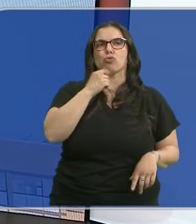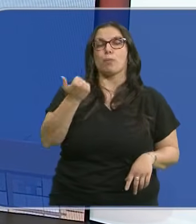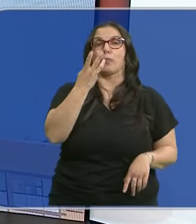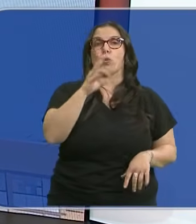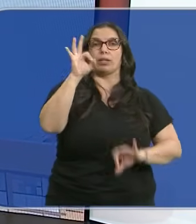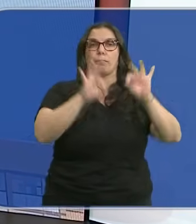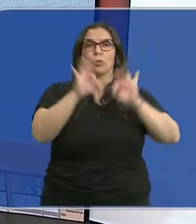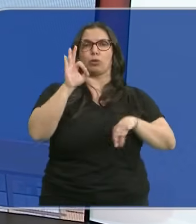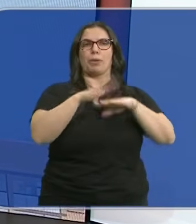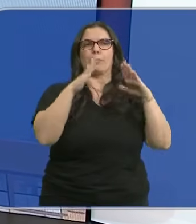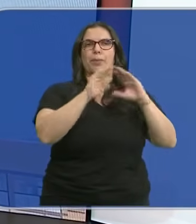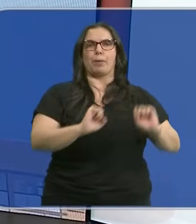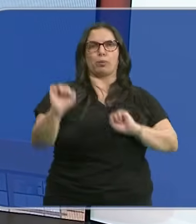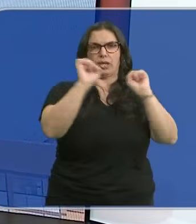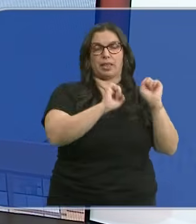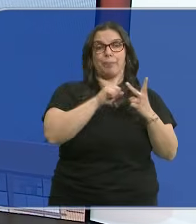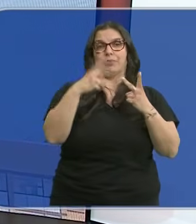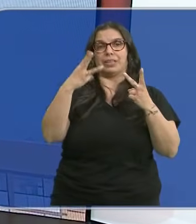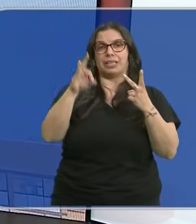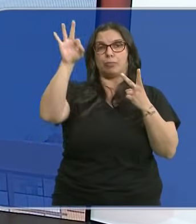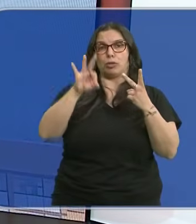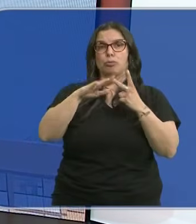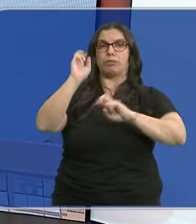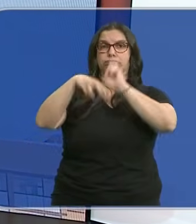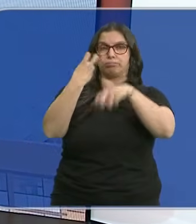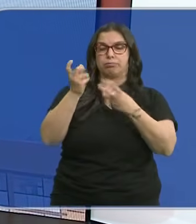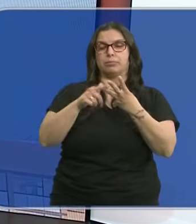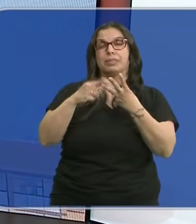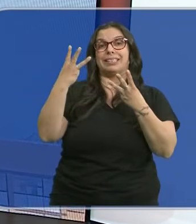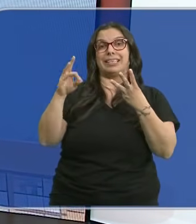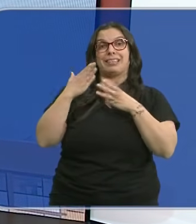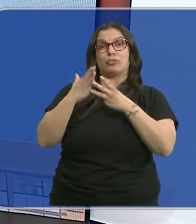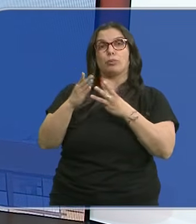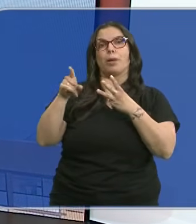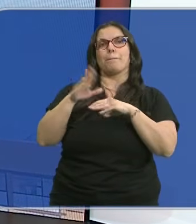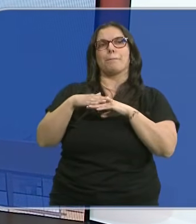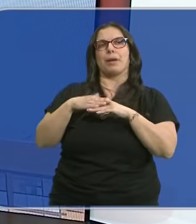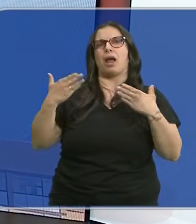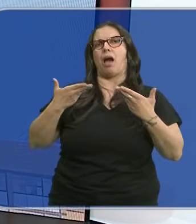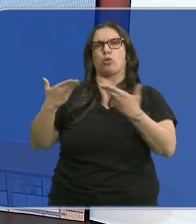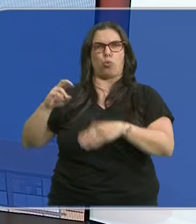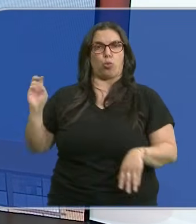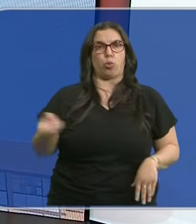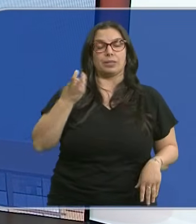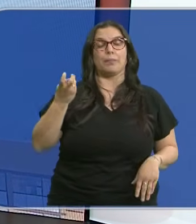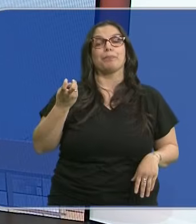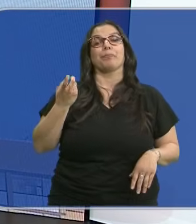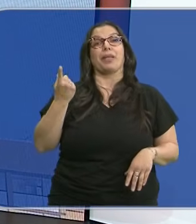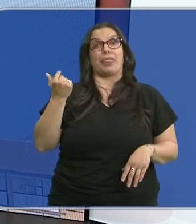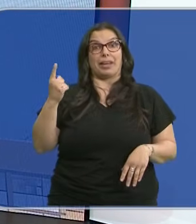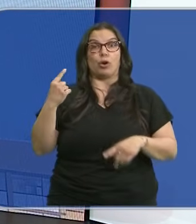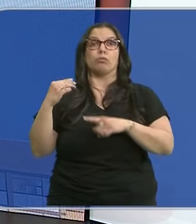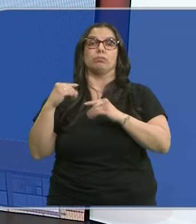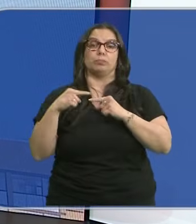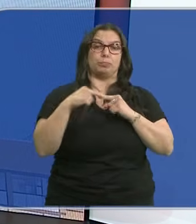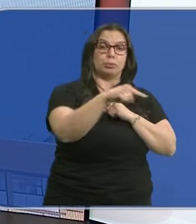El 40% para vivienda protegida, el 30% para rehabilitación y el otro 30% restante para distintas ayudas. Parte de este dinero lo tienen